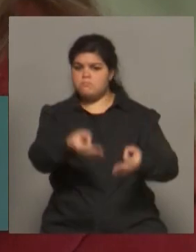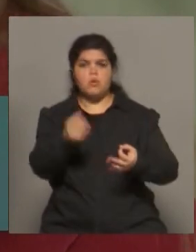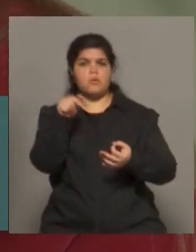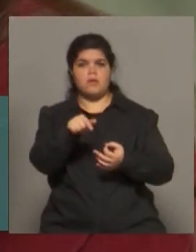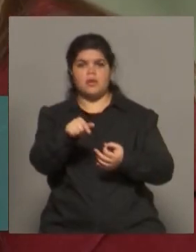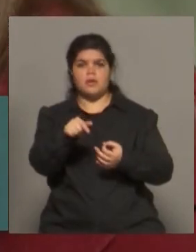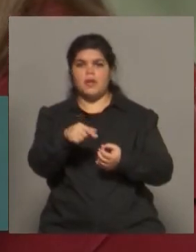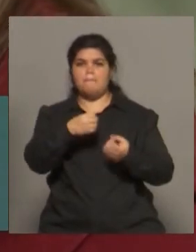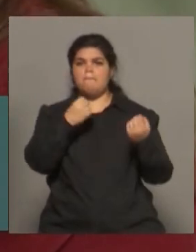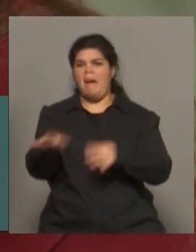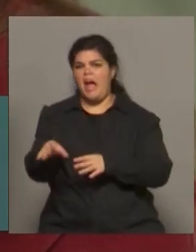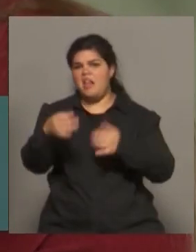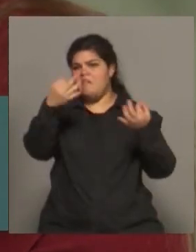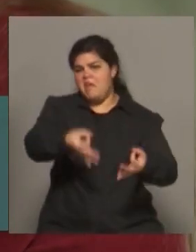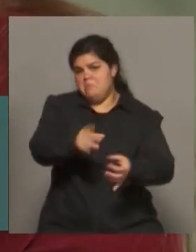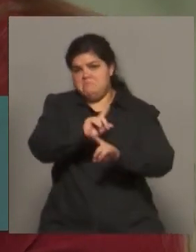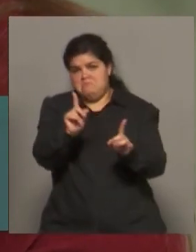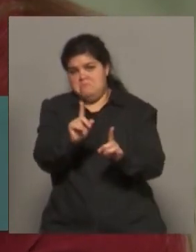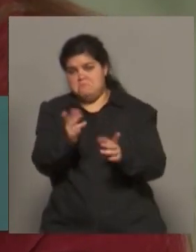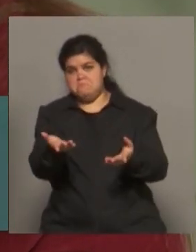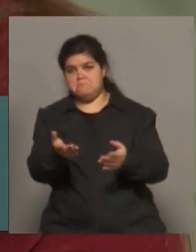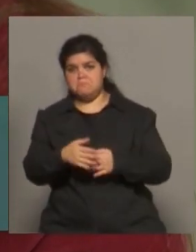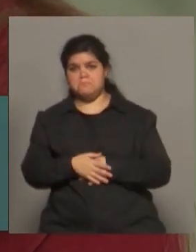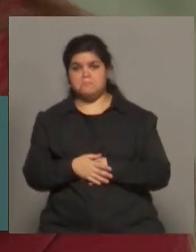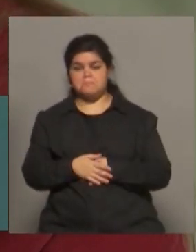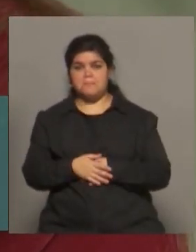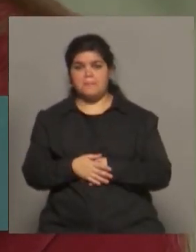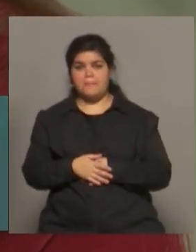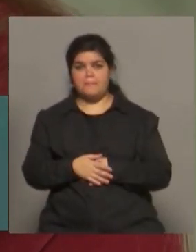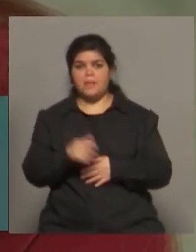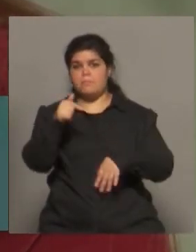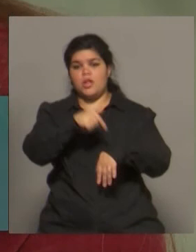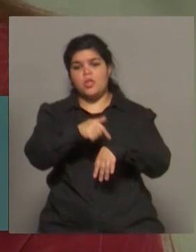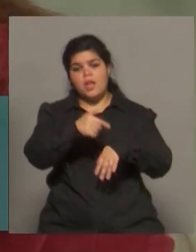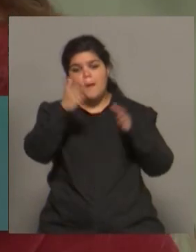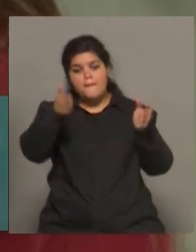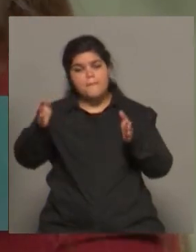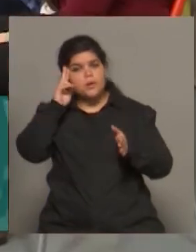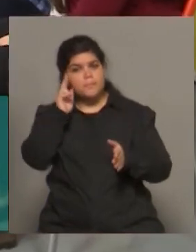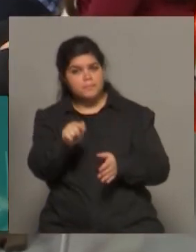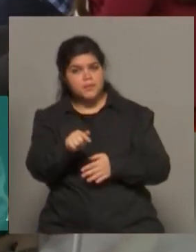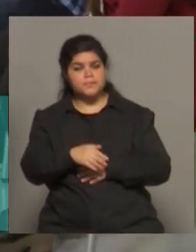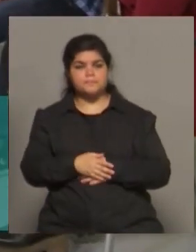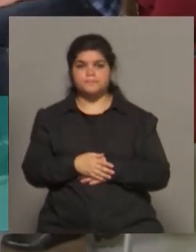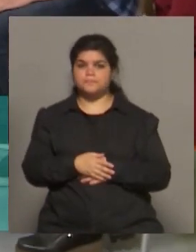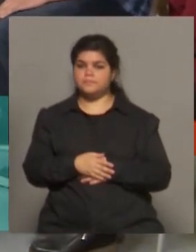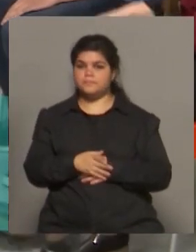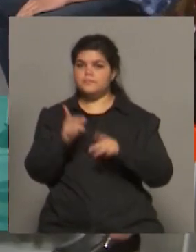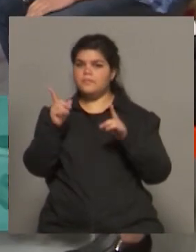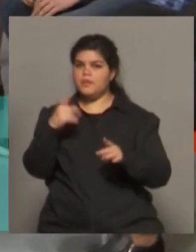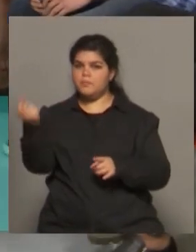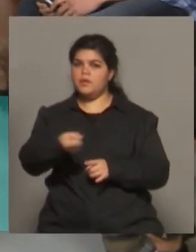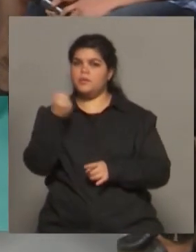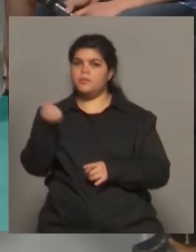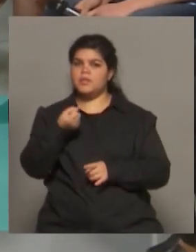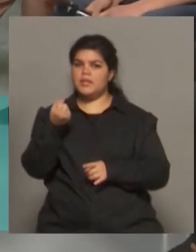no es malo ni es bueno, pero todo a su tiempo. Sí, a mí me parece que también hay que definir